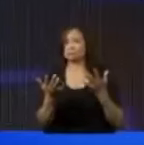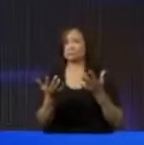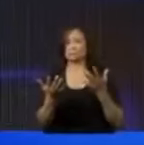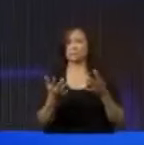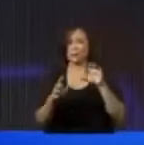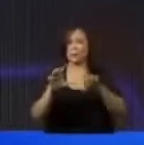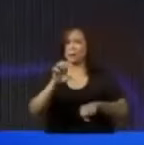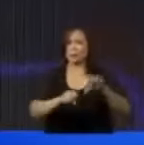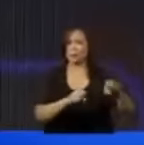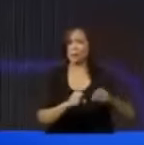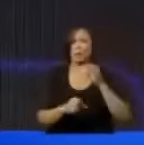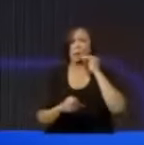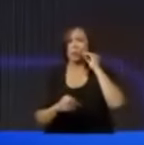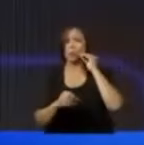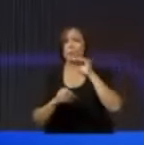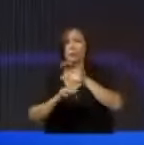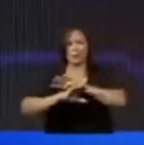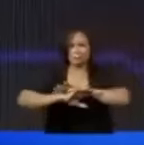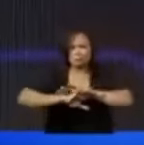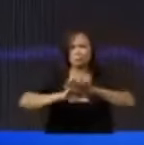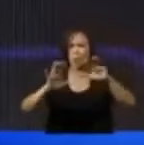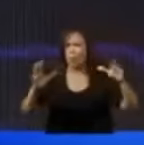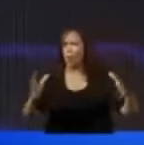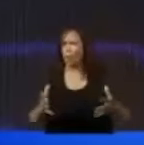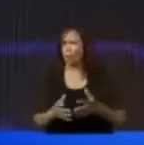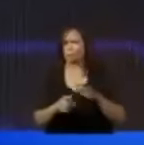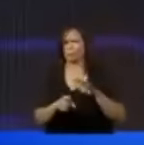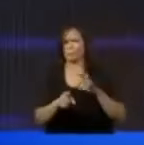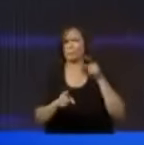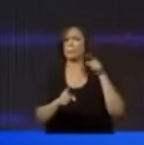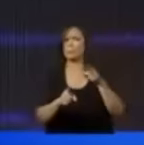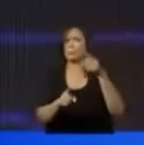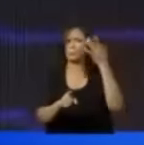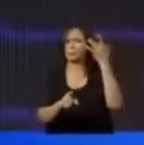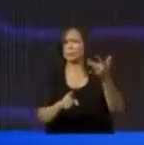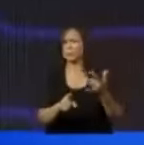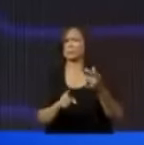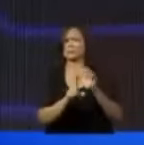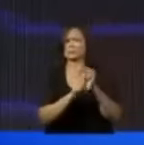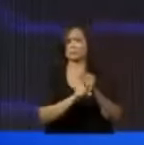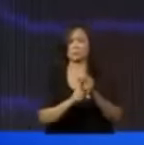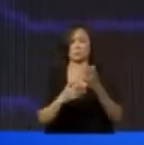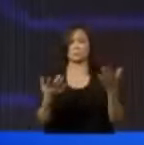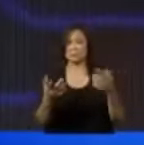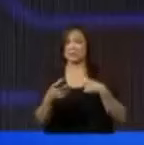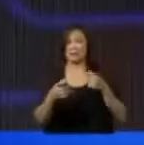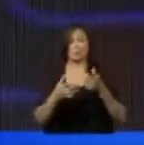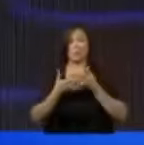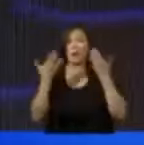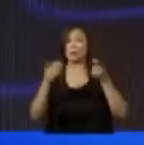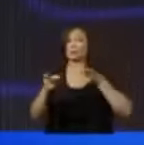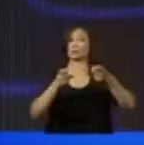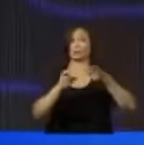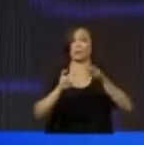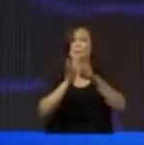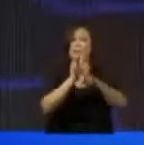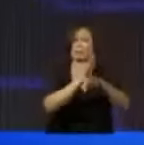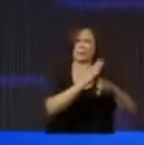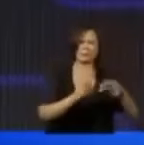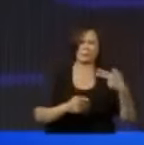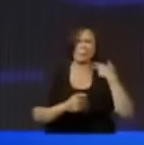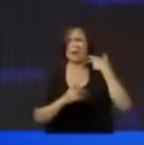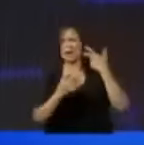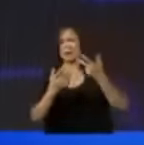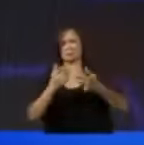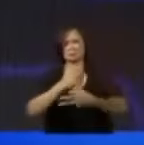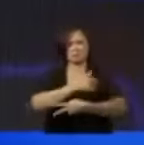de arresto domiciliario colectivo para toda la sociedad dominicana con motivo de esta situación ya descontrolada de criminalidad y de